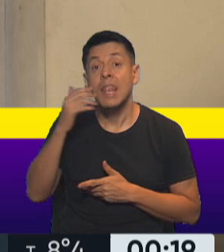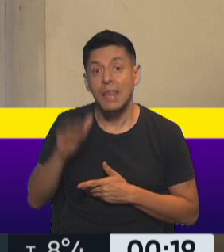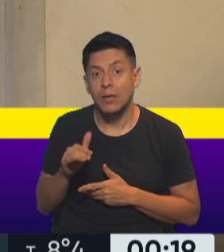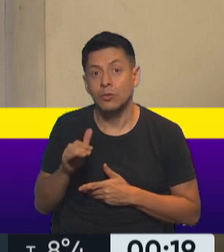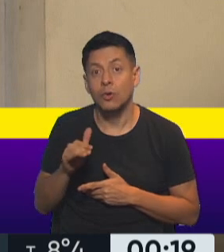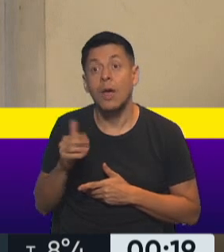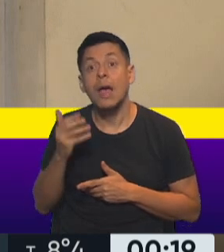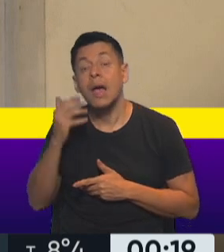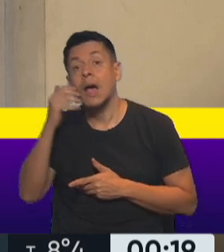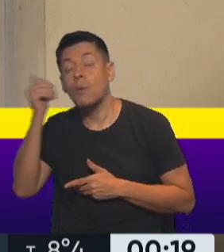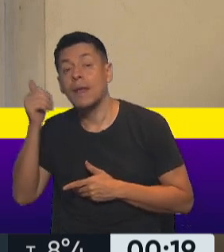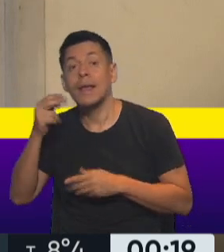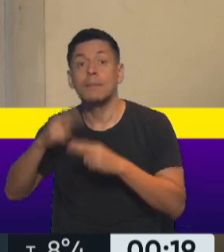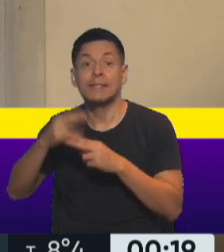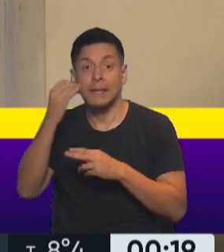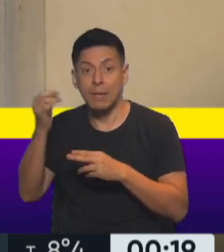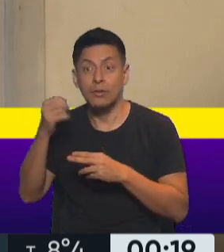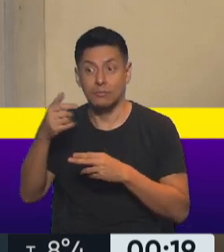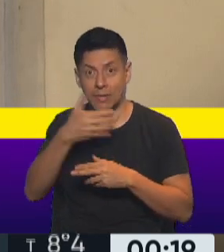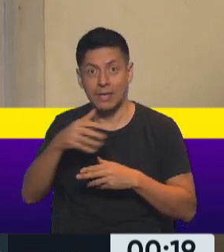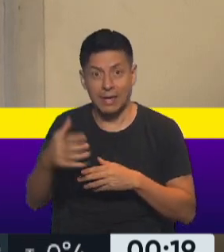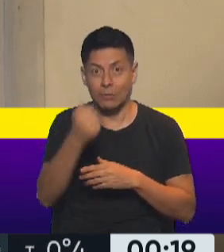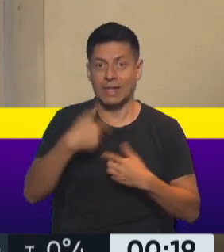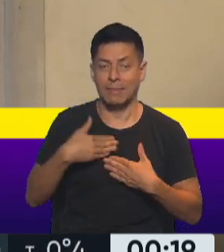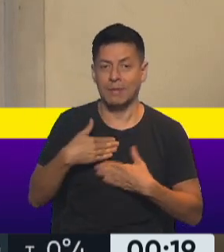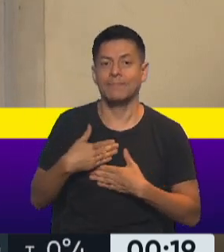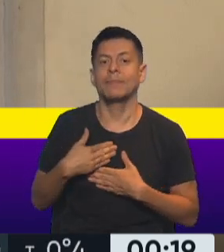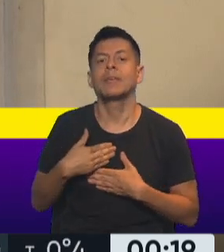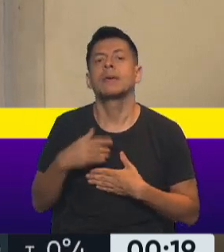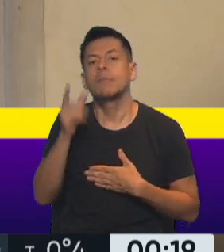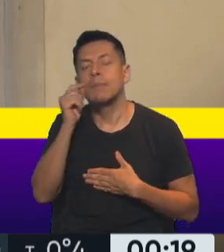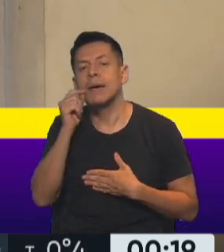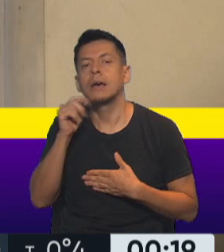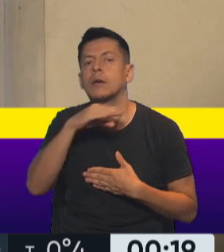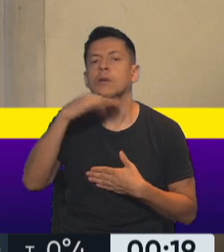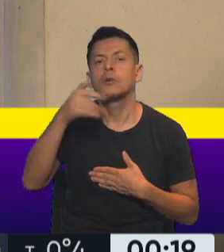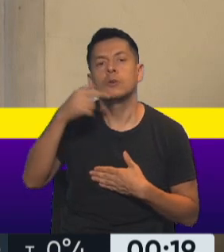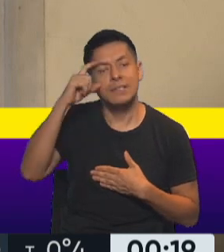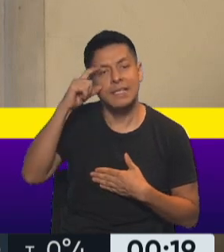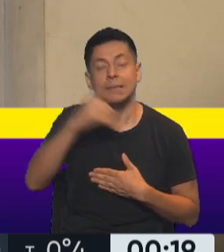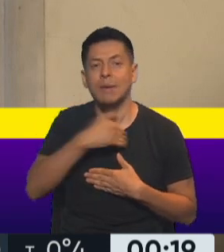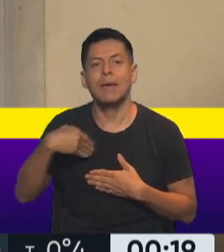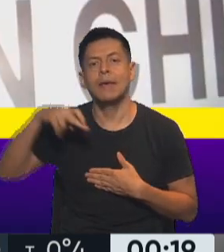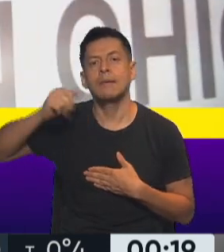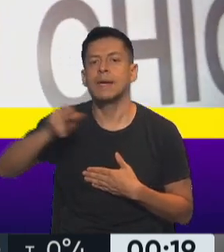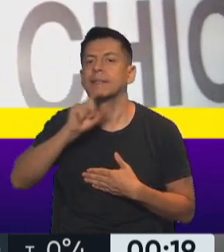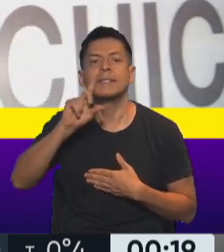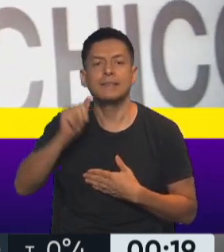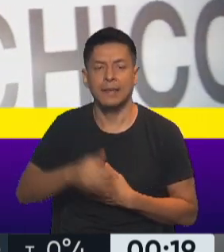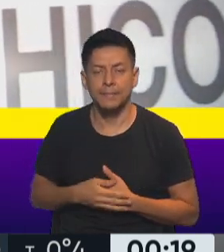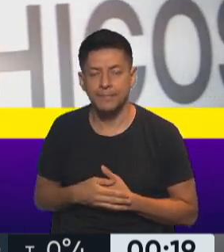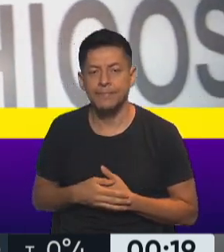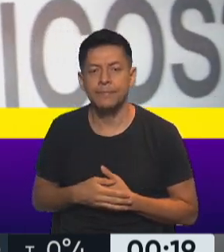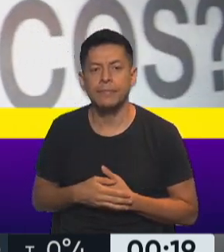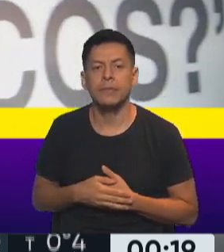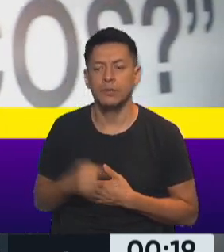Mayo pudo restituir. Soy hijo de José Manuel Pérez Rojo y de Patricia Julia Reusenl. Estamos acá